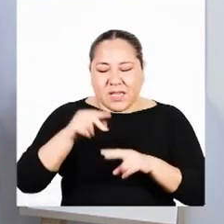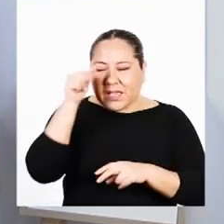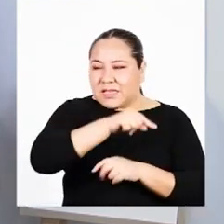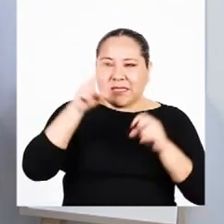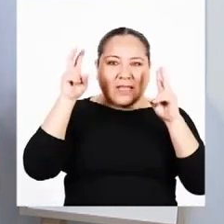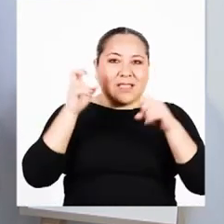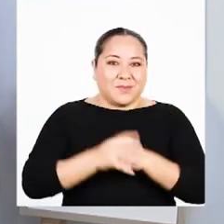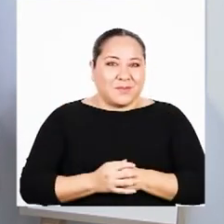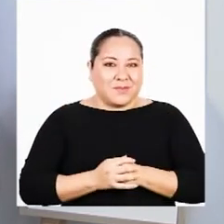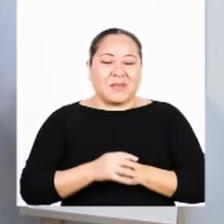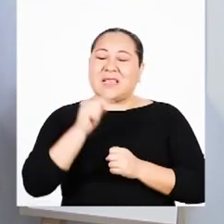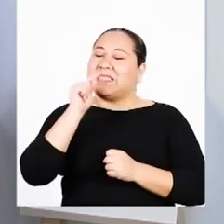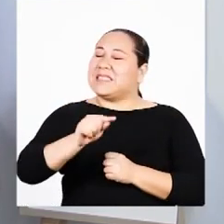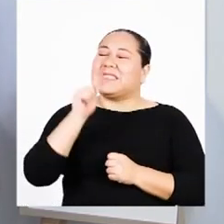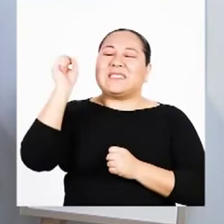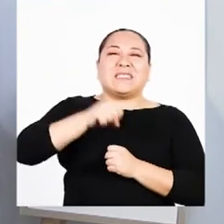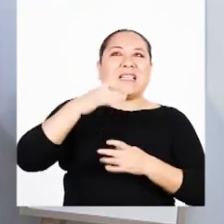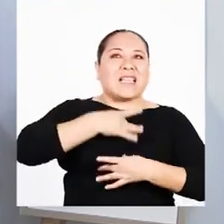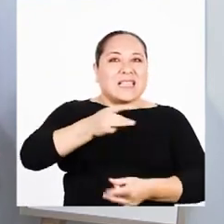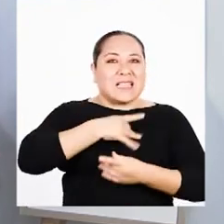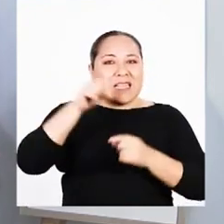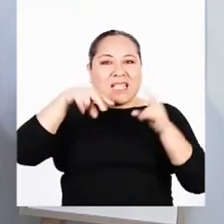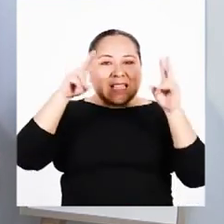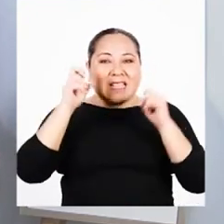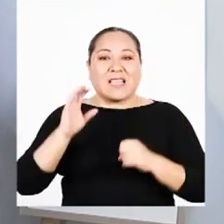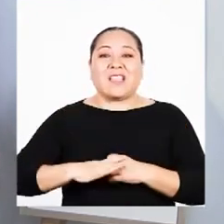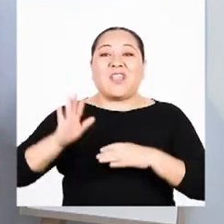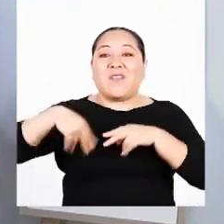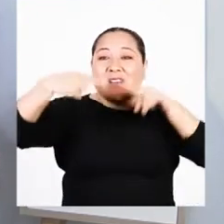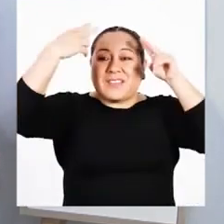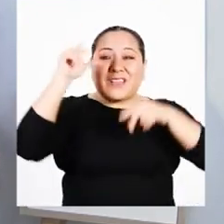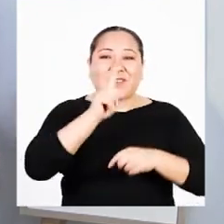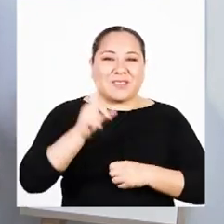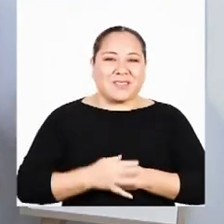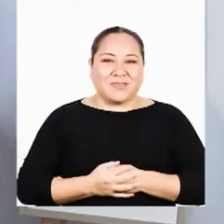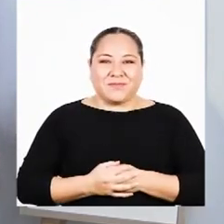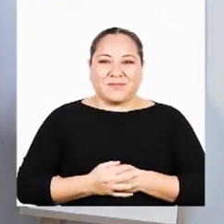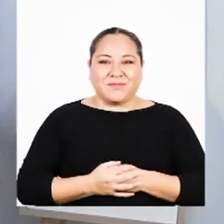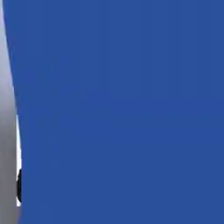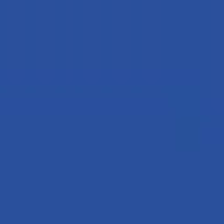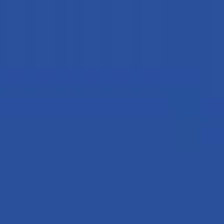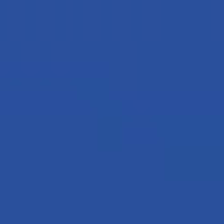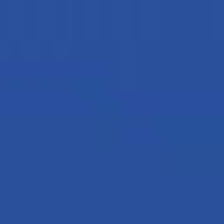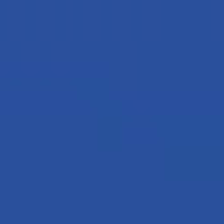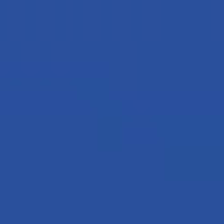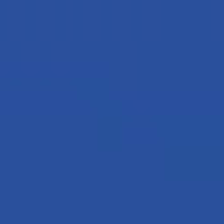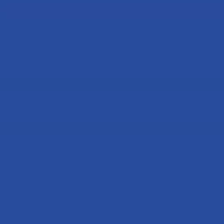poco más al respecto. Está muy interesante el tema. ¡Nos vemos el lunes!